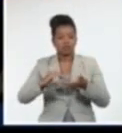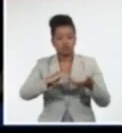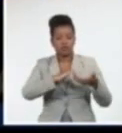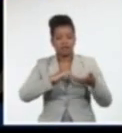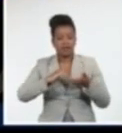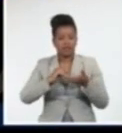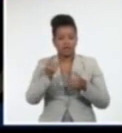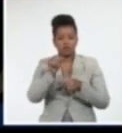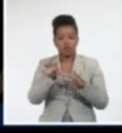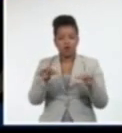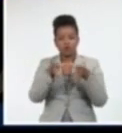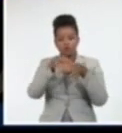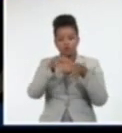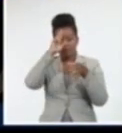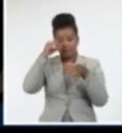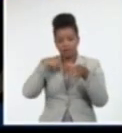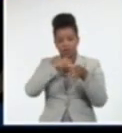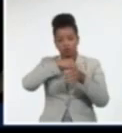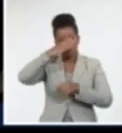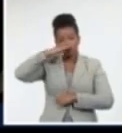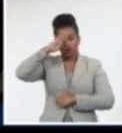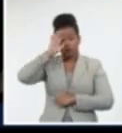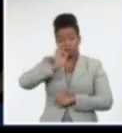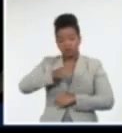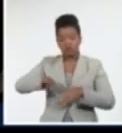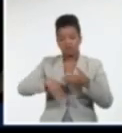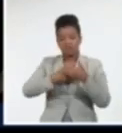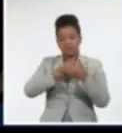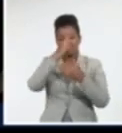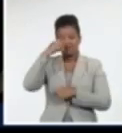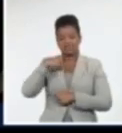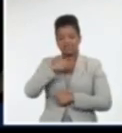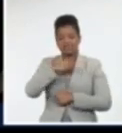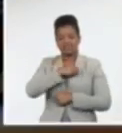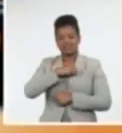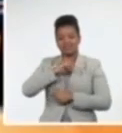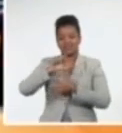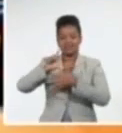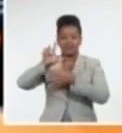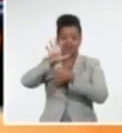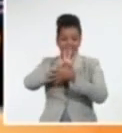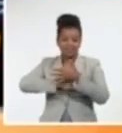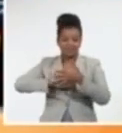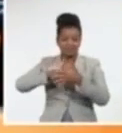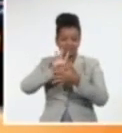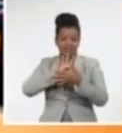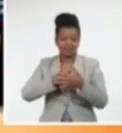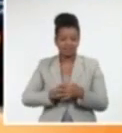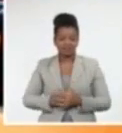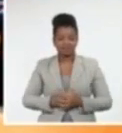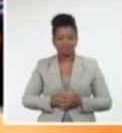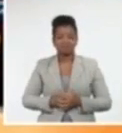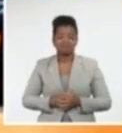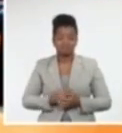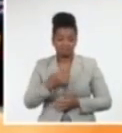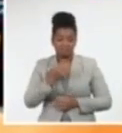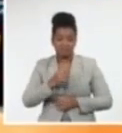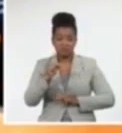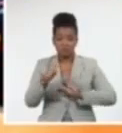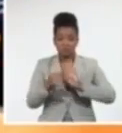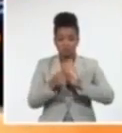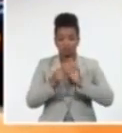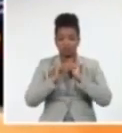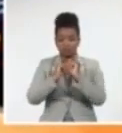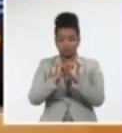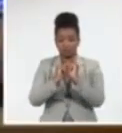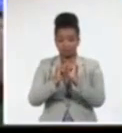de la Brigada Médica Cubana justo en el Día de la Medicina Latinoamericana. Este es el primer punto de una gira por el